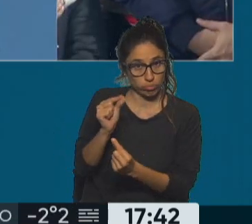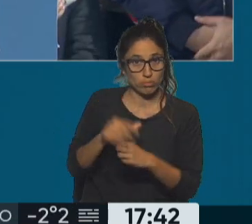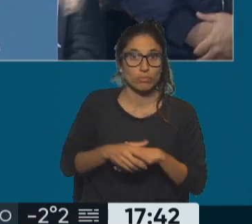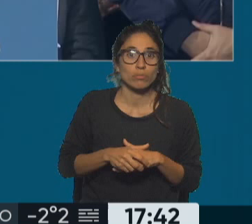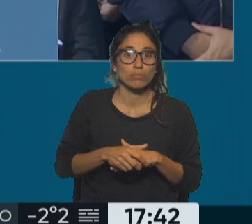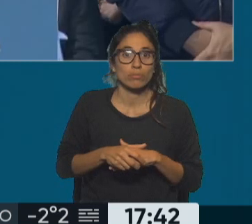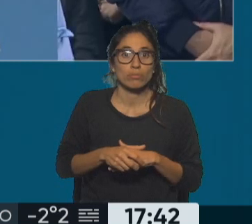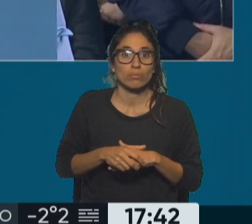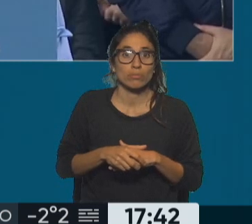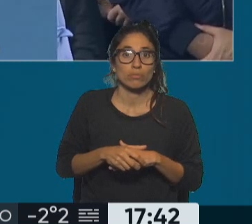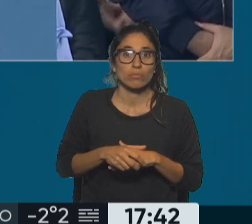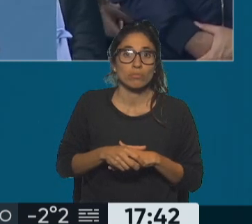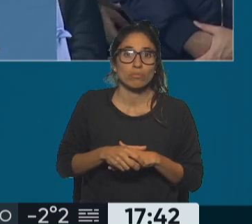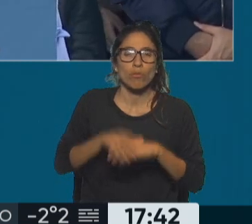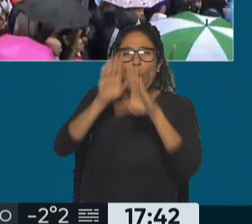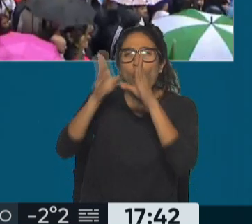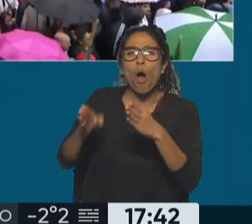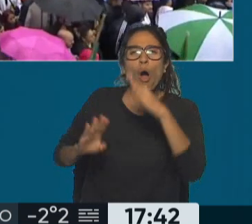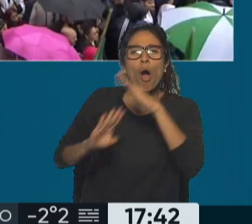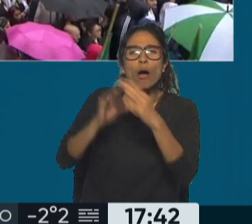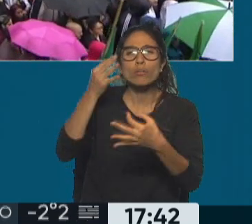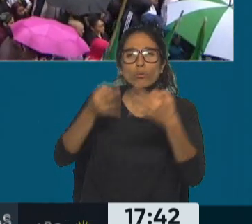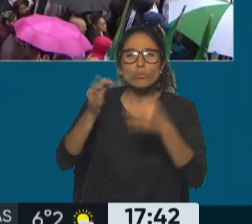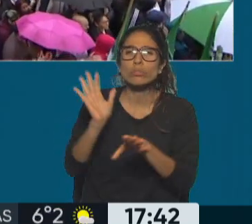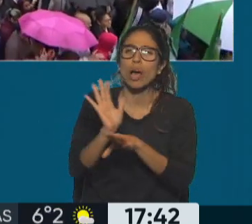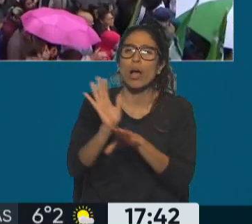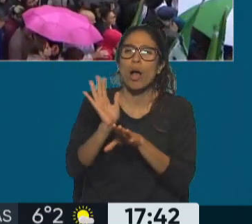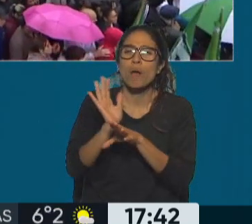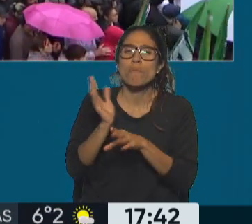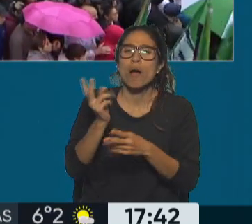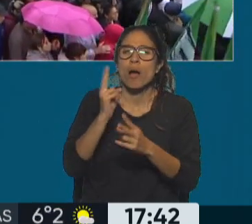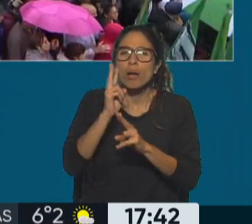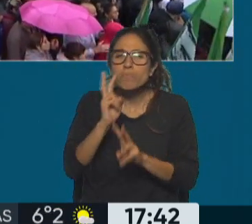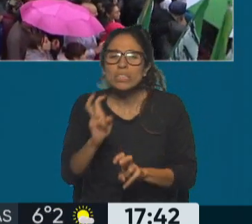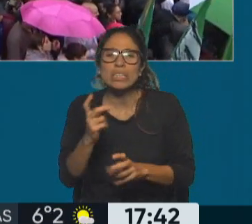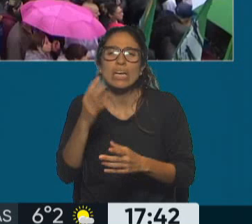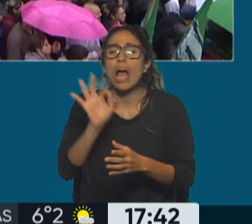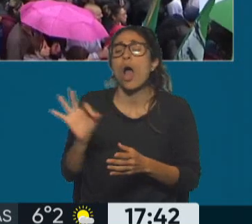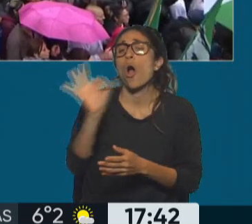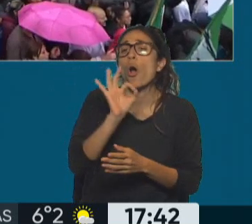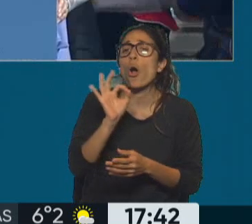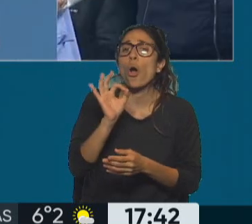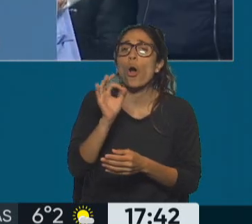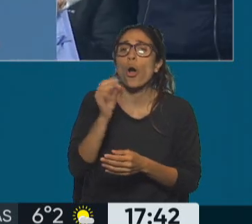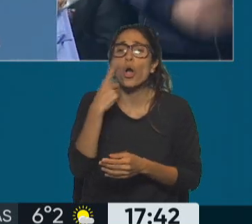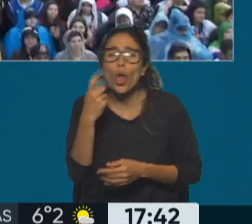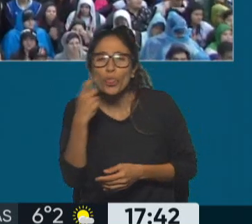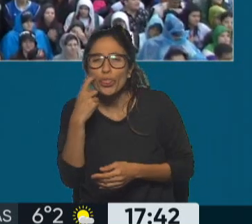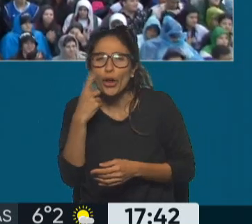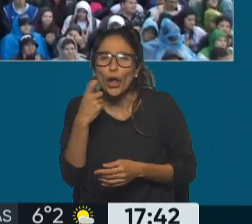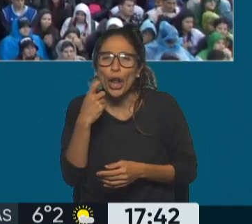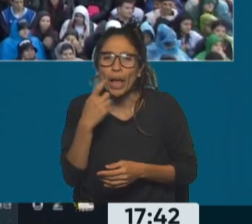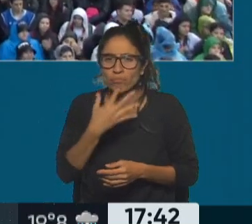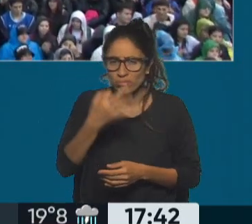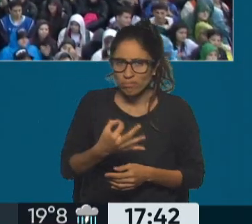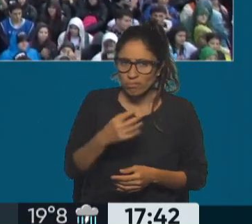una Corte criticada, bueno, hablando también de tu actividad parlamentaria, con un juicio a la Corte, donde está sospechada de